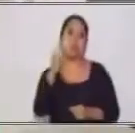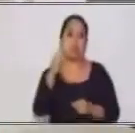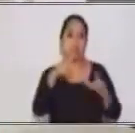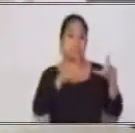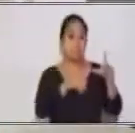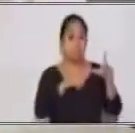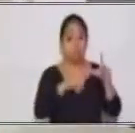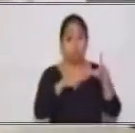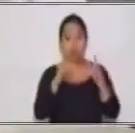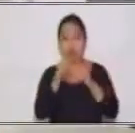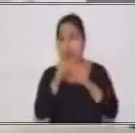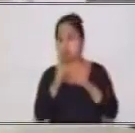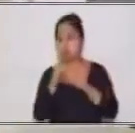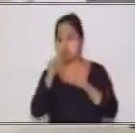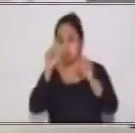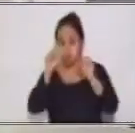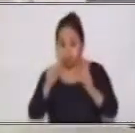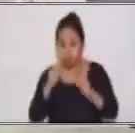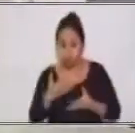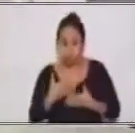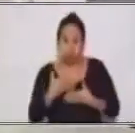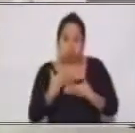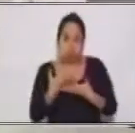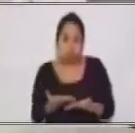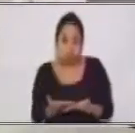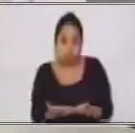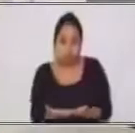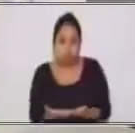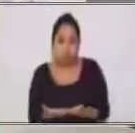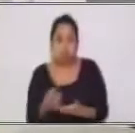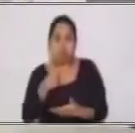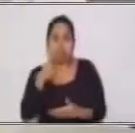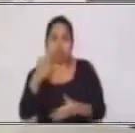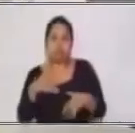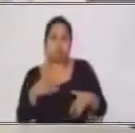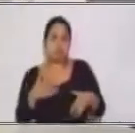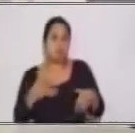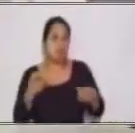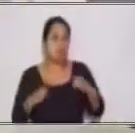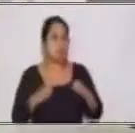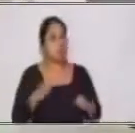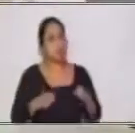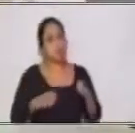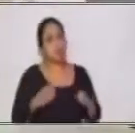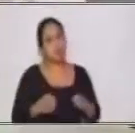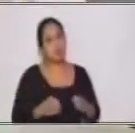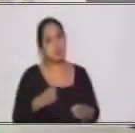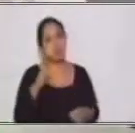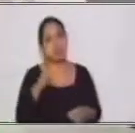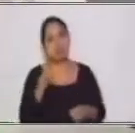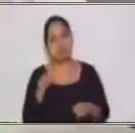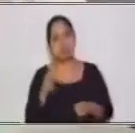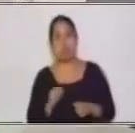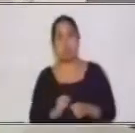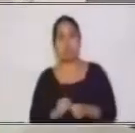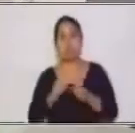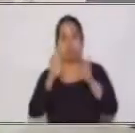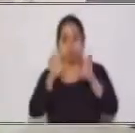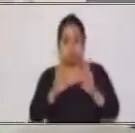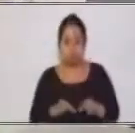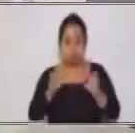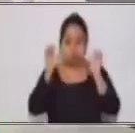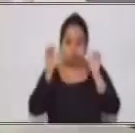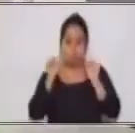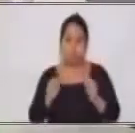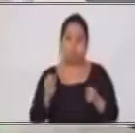podamos expresarnos. Necesitamos también en la actualidad a esas personas, necesitamos escritores en Guatemala, necesitamos esas personas que